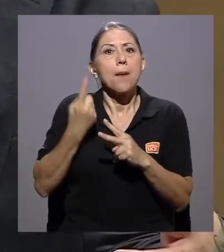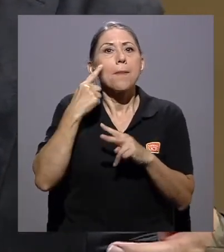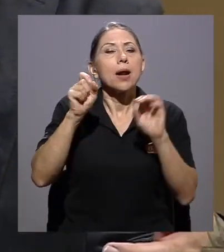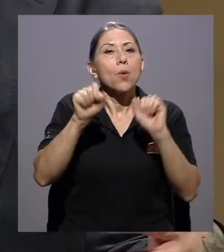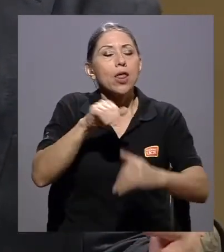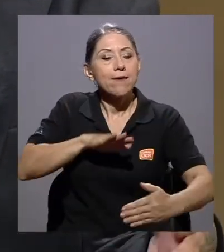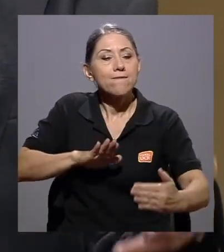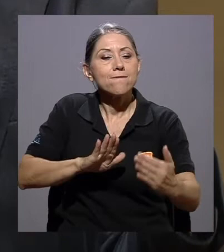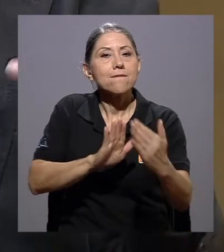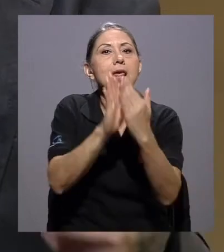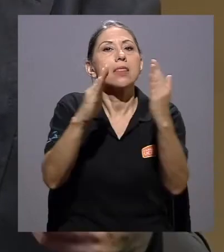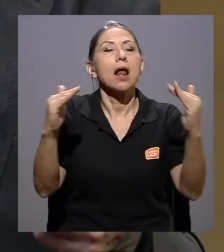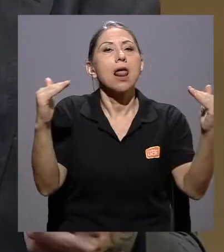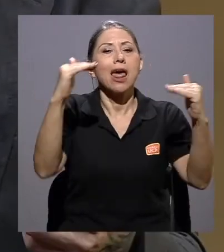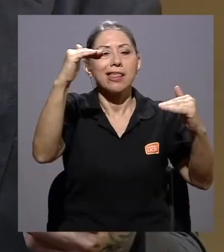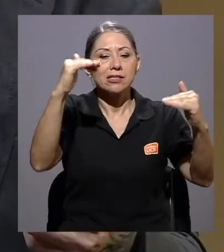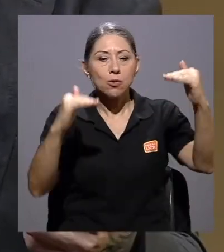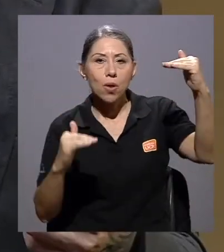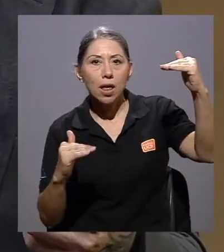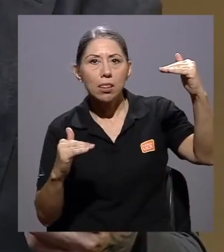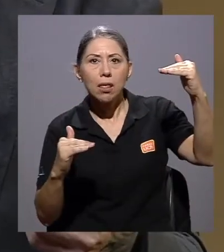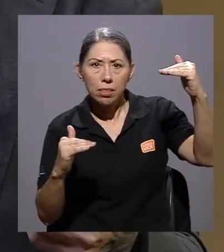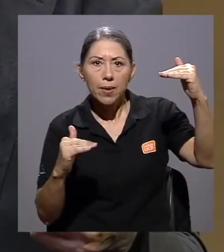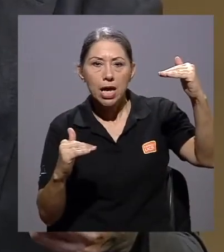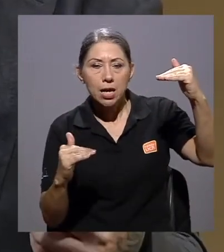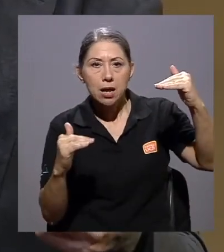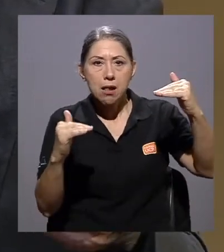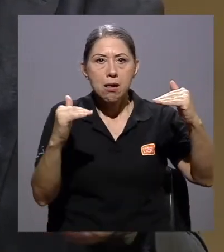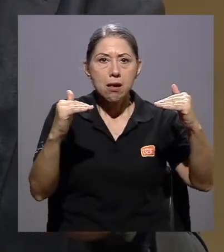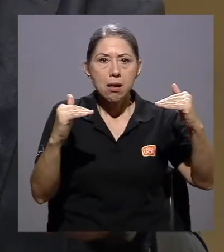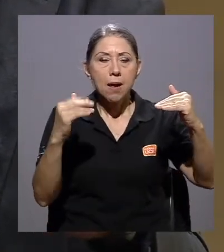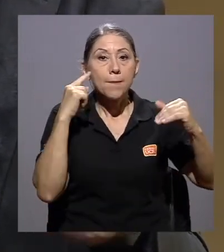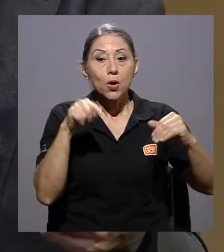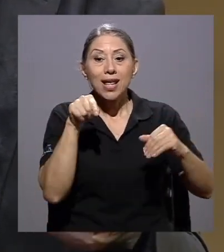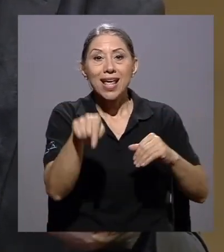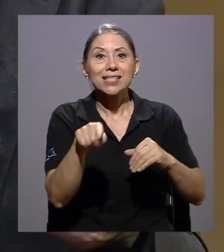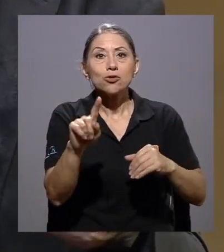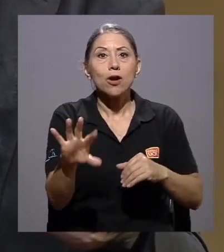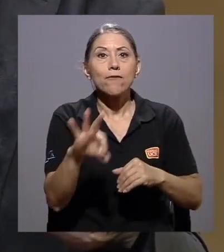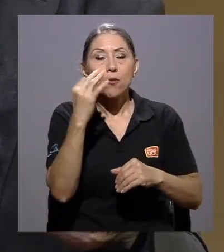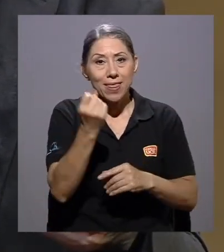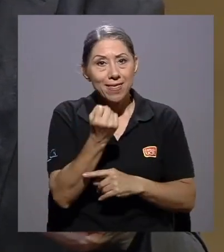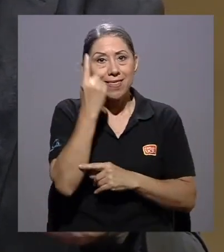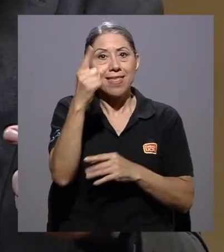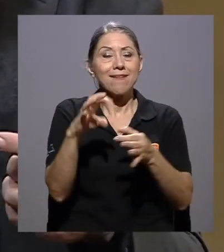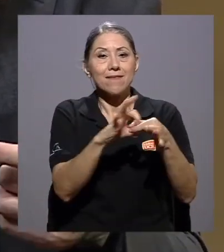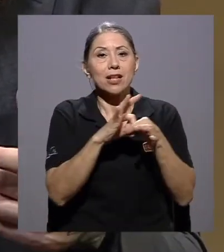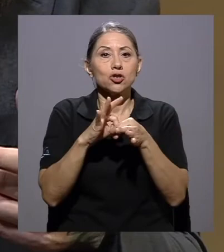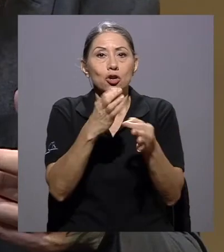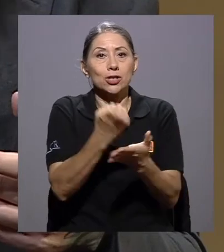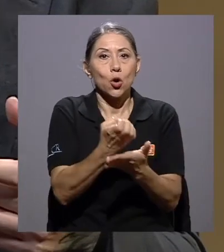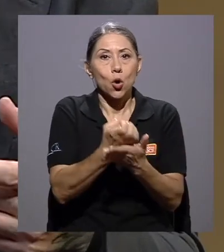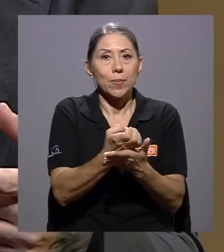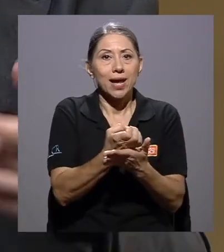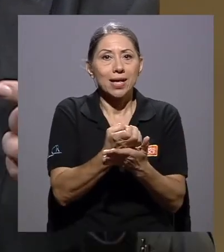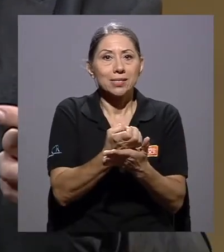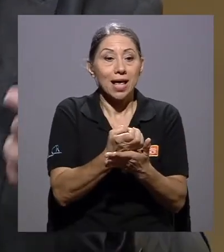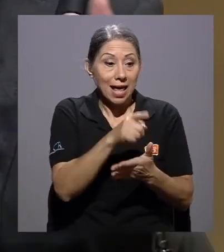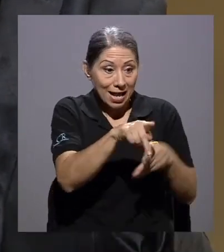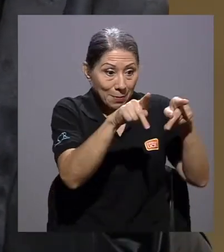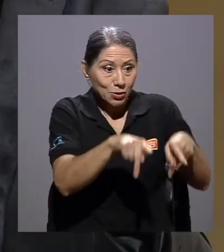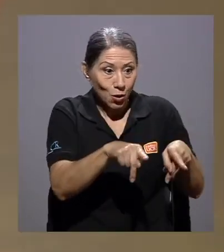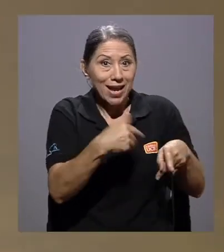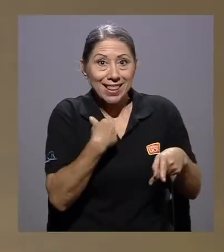de la desigualdad que hace la implementación de una forma de entender las relaciones económicas a partir del empobrecimiento de uno para